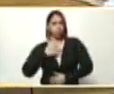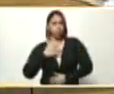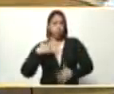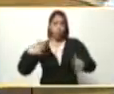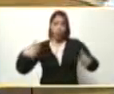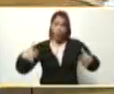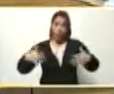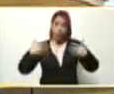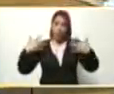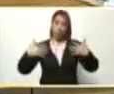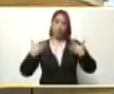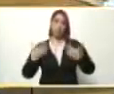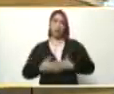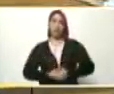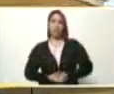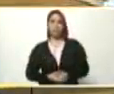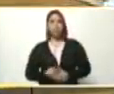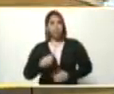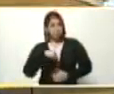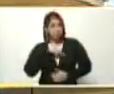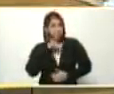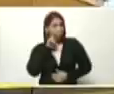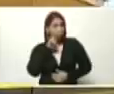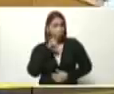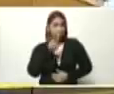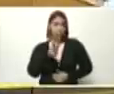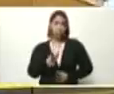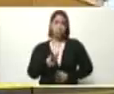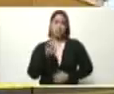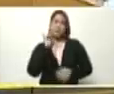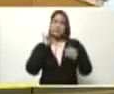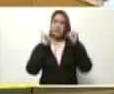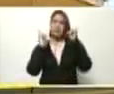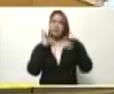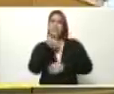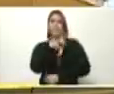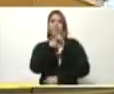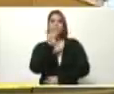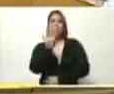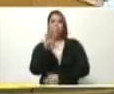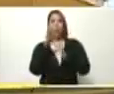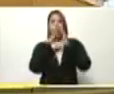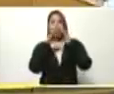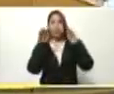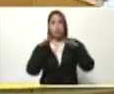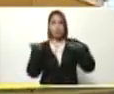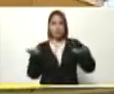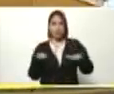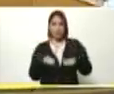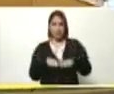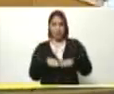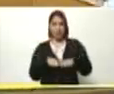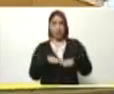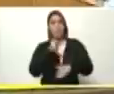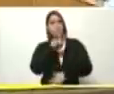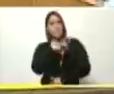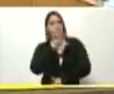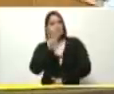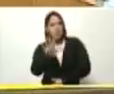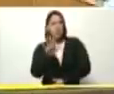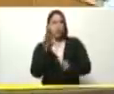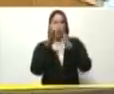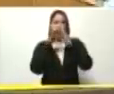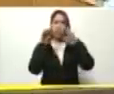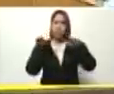alegría, como vimos la celebración del 24 de diciembre, del 25 de